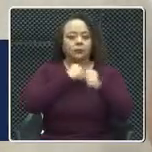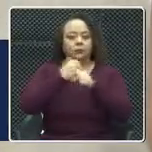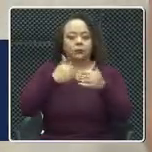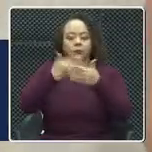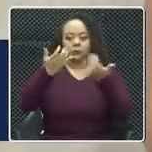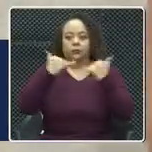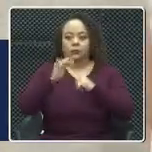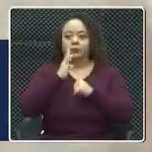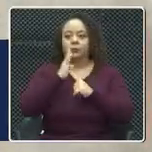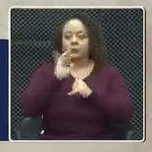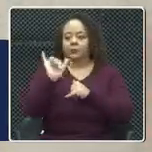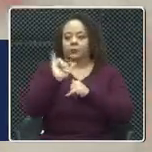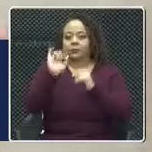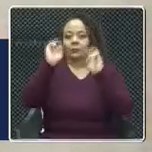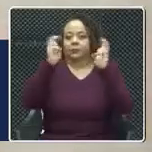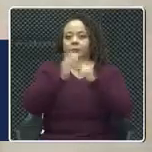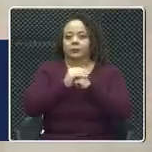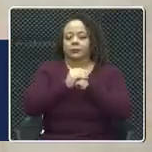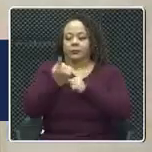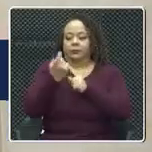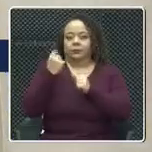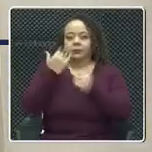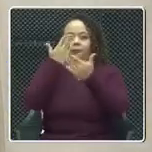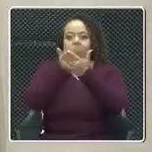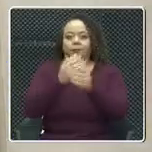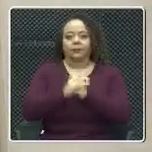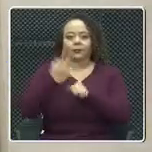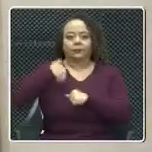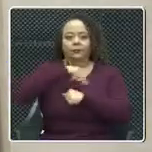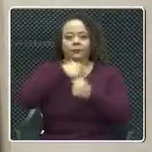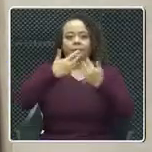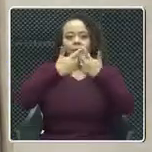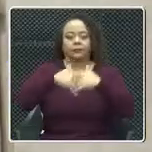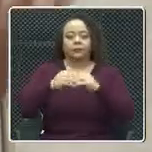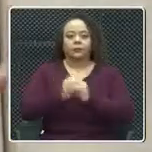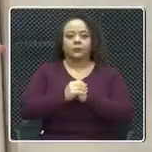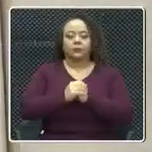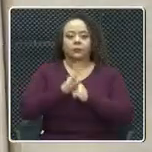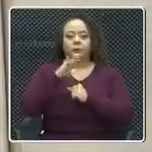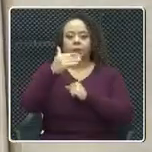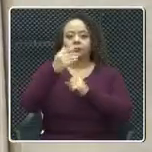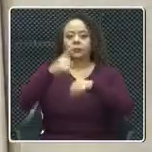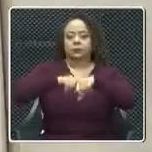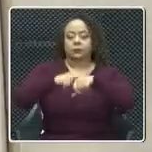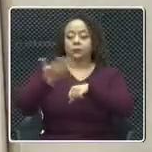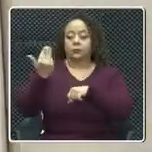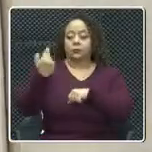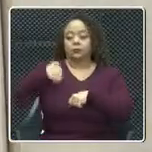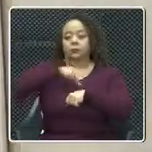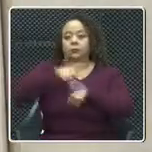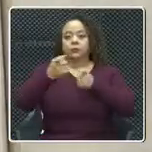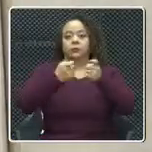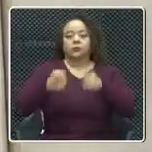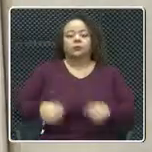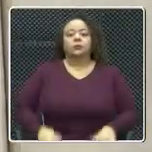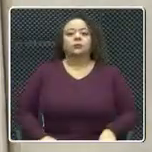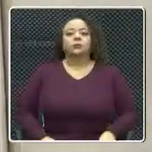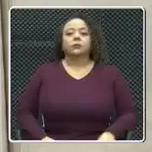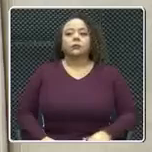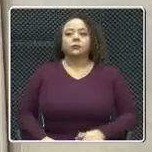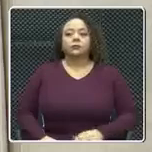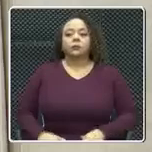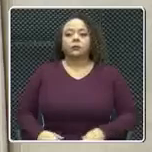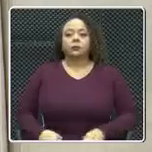habla como si este tema estuviera llegando a nuestras empresas cuando desde hace mucho tiempo lo venimos gestionando.